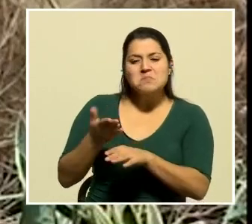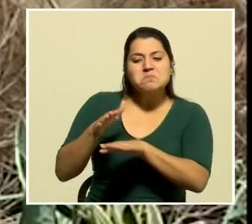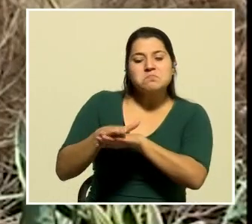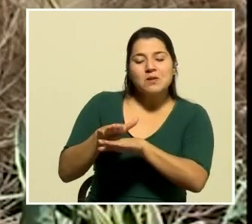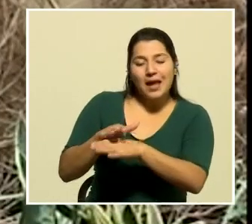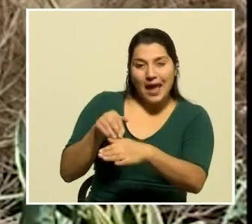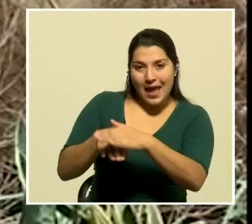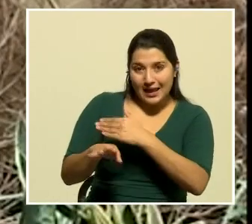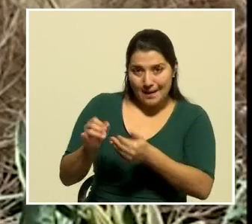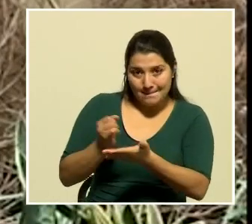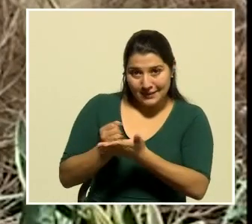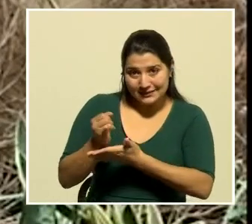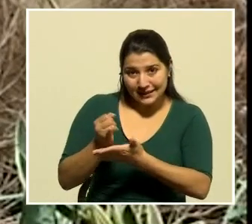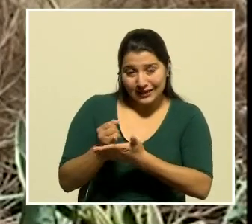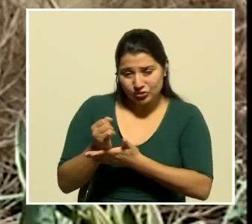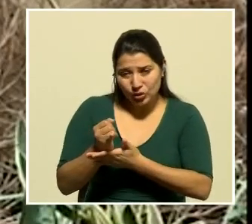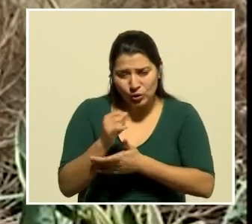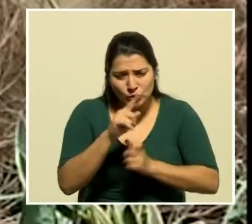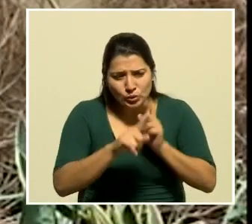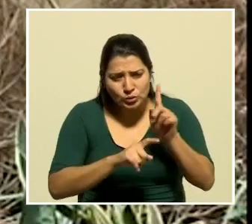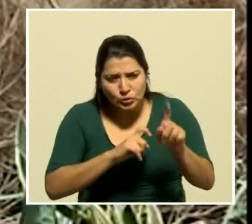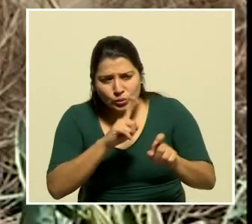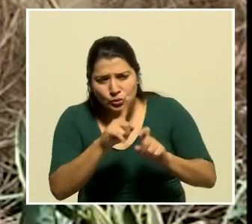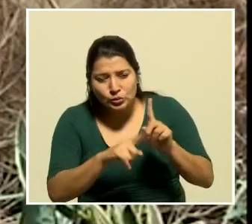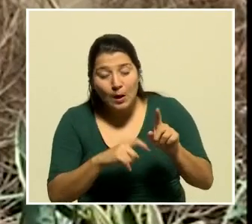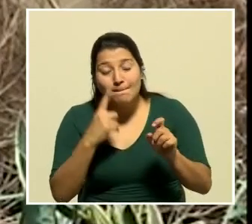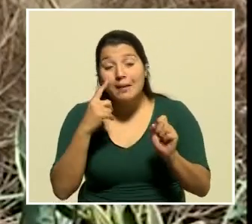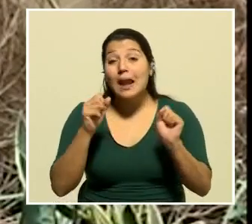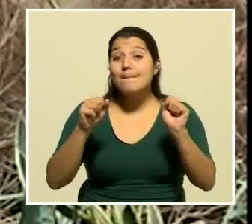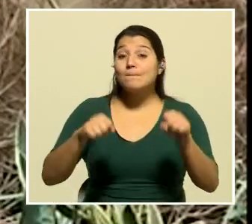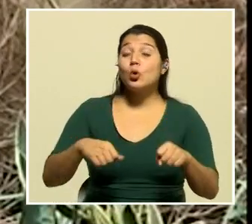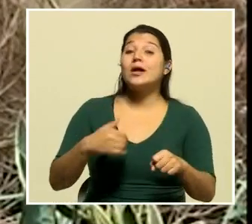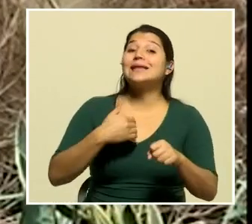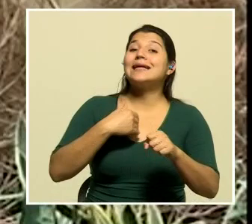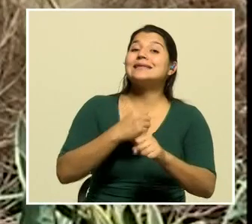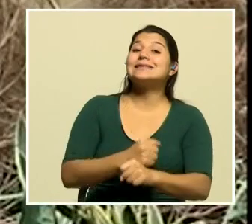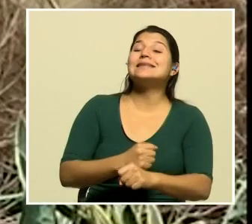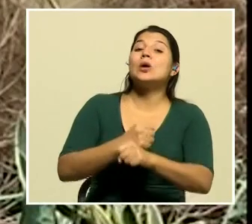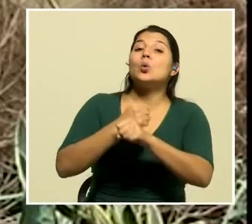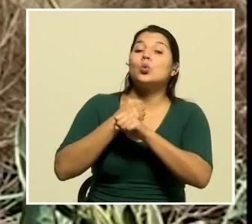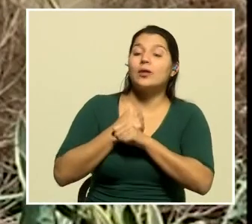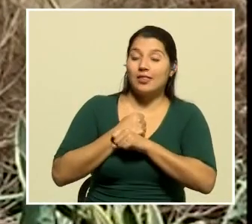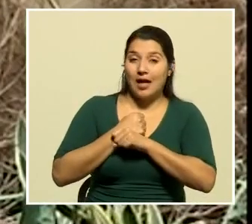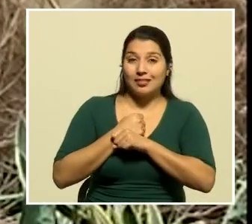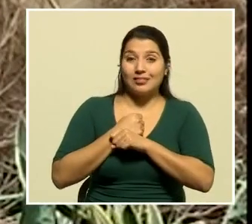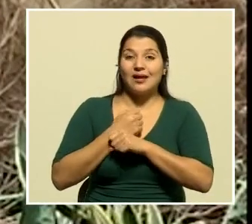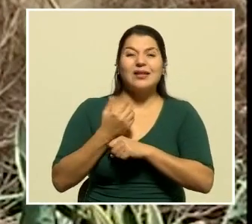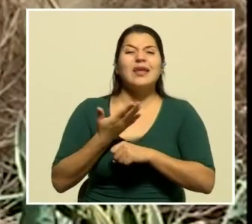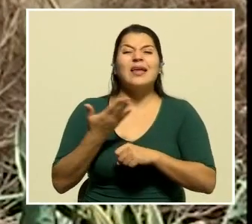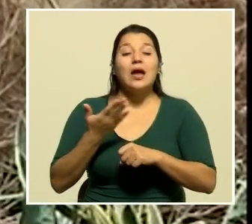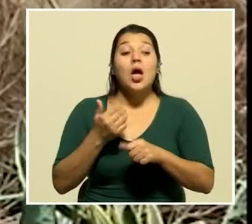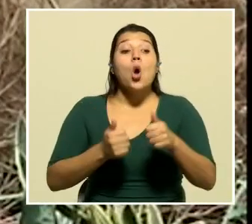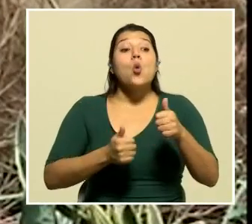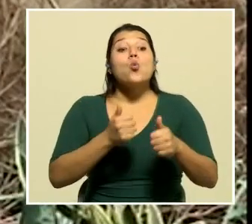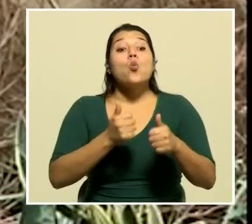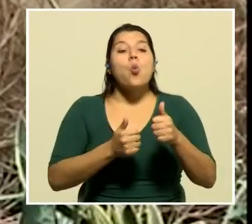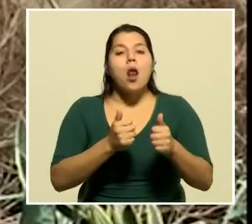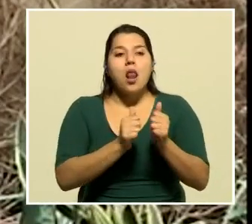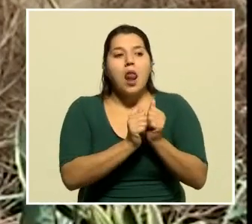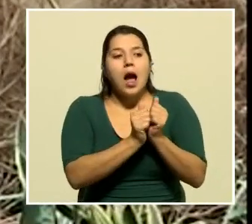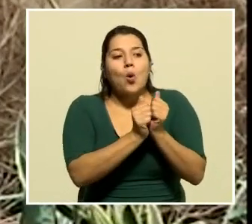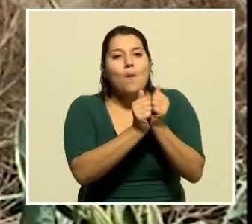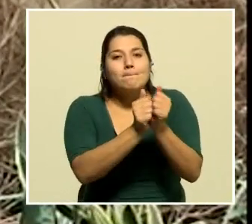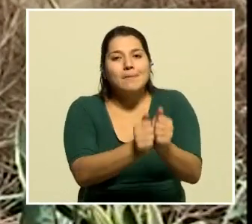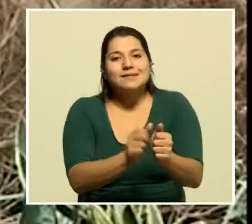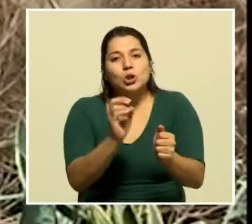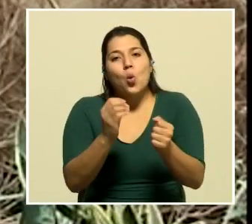certeramente a considerar cuál es el acompañamiento preciso que las mujeres en nuestro país